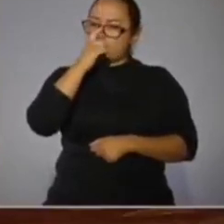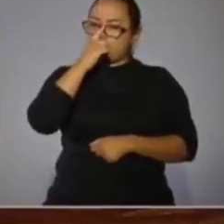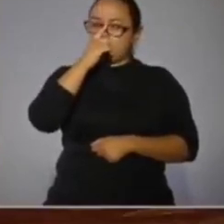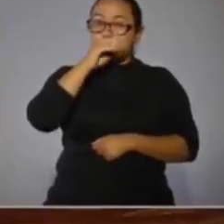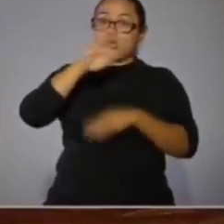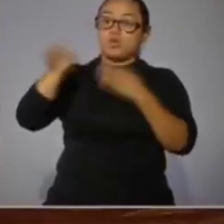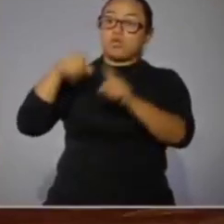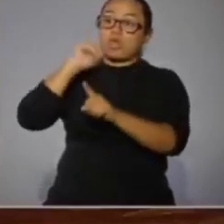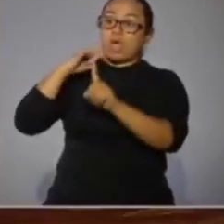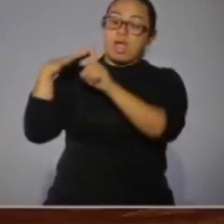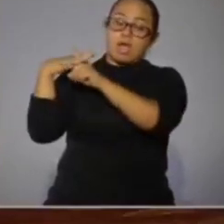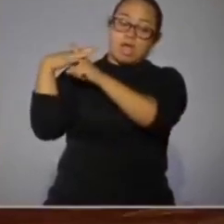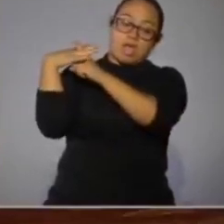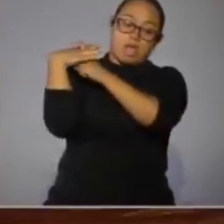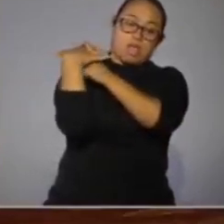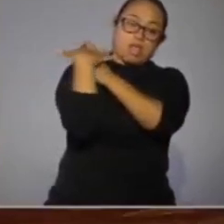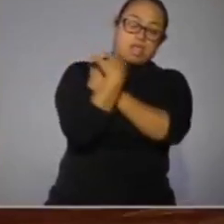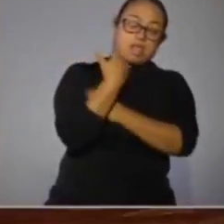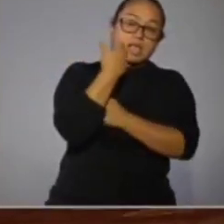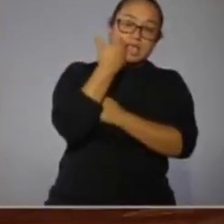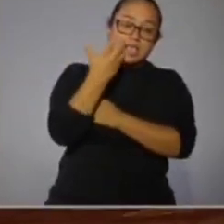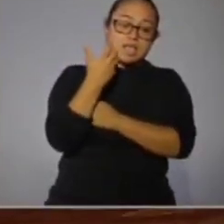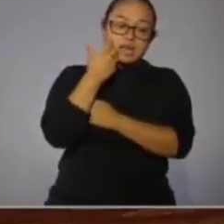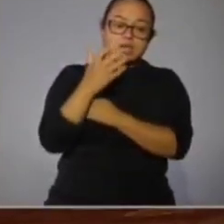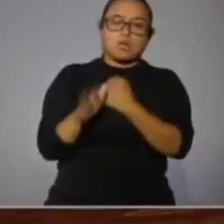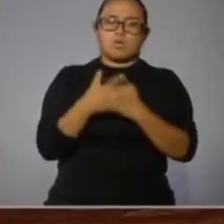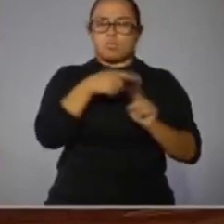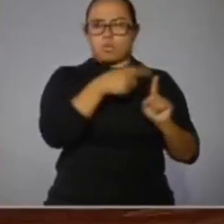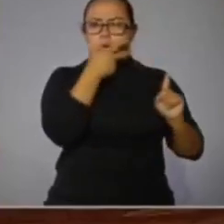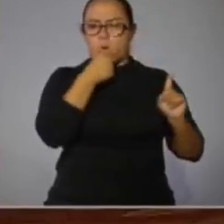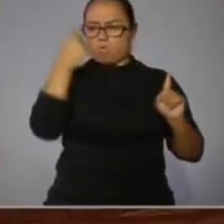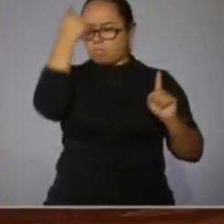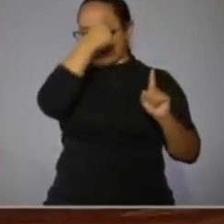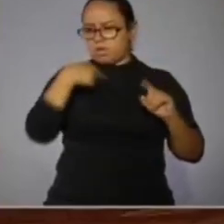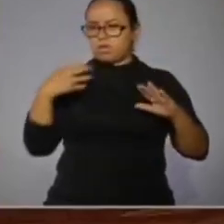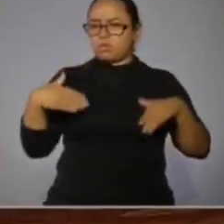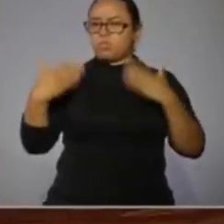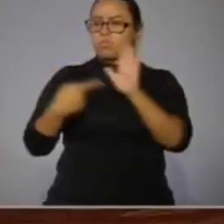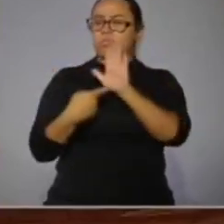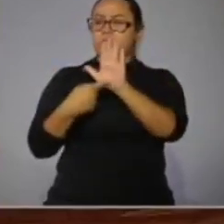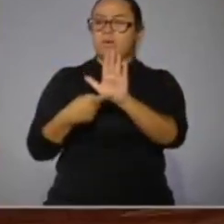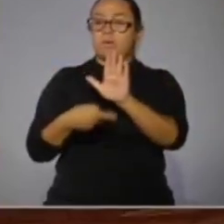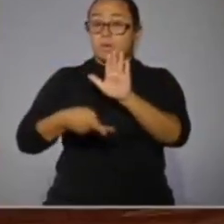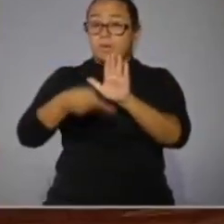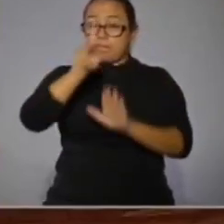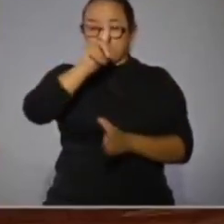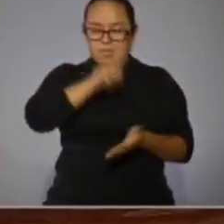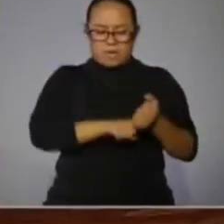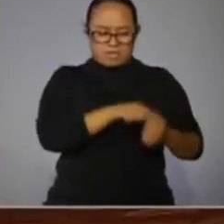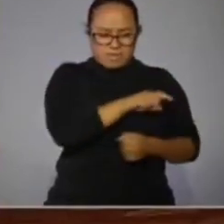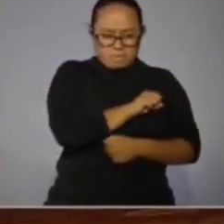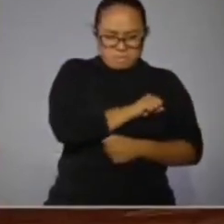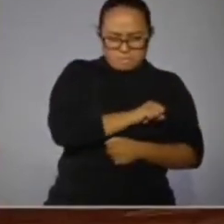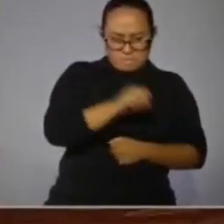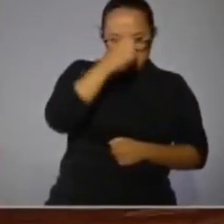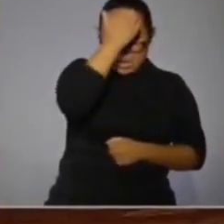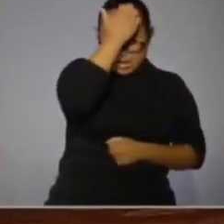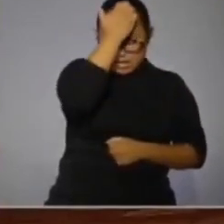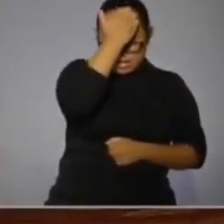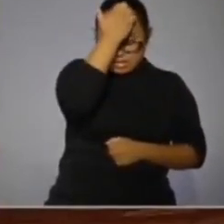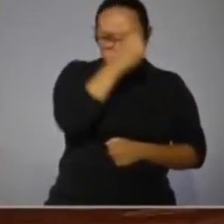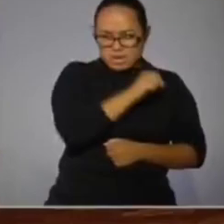todas querían tener a su lado, porque tenía una cara ante la sociedad, pero había un lado muy, muy siniestro dentro de